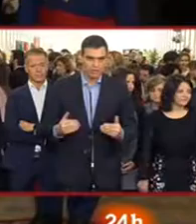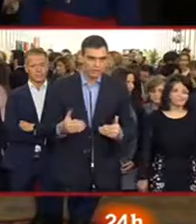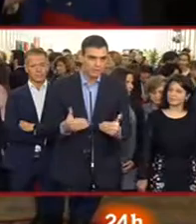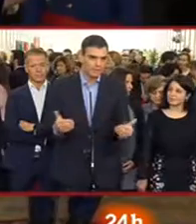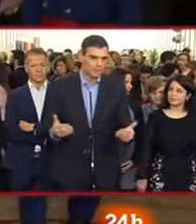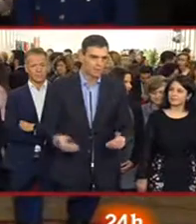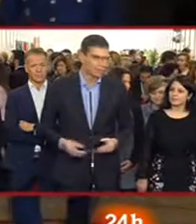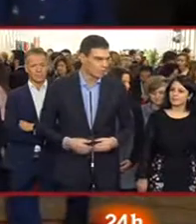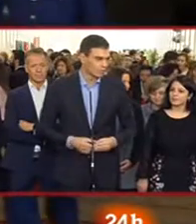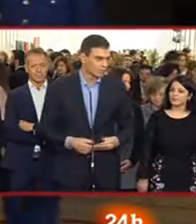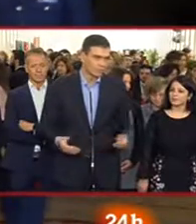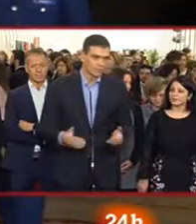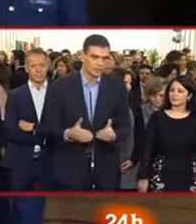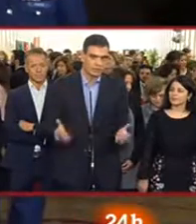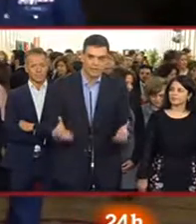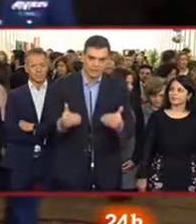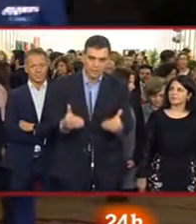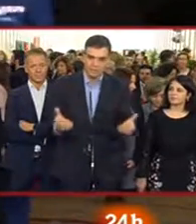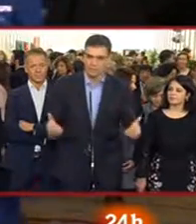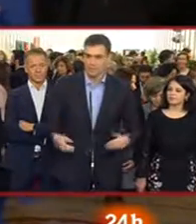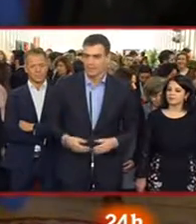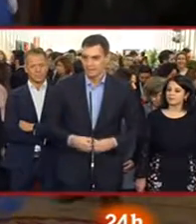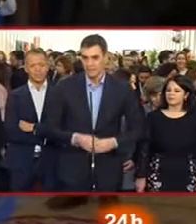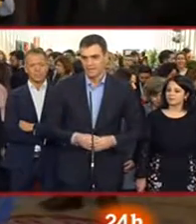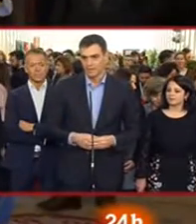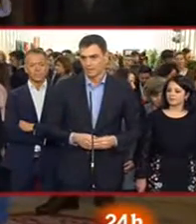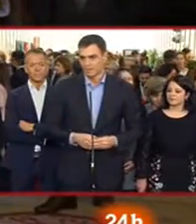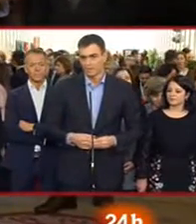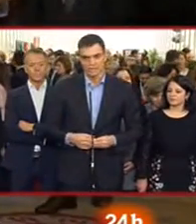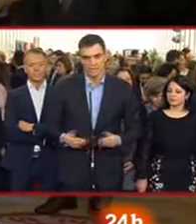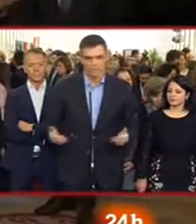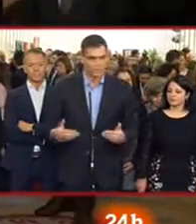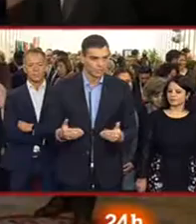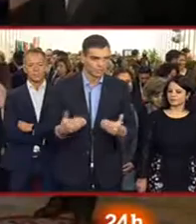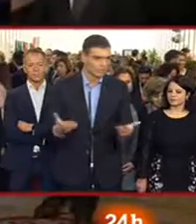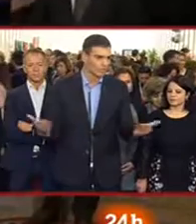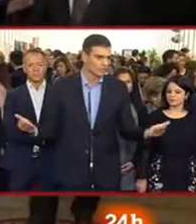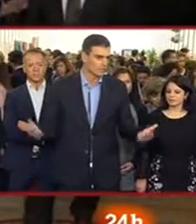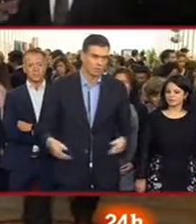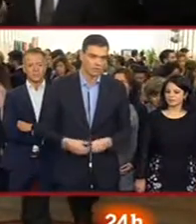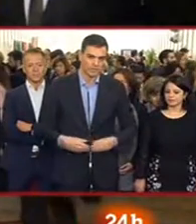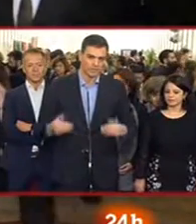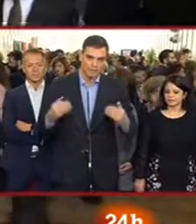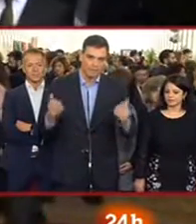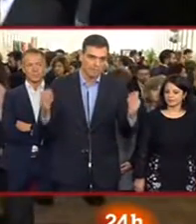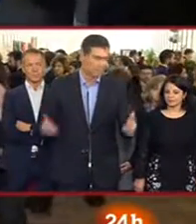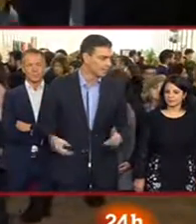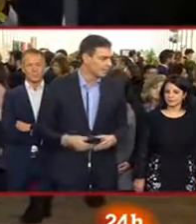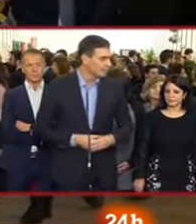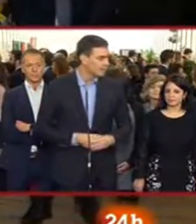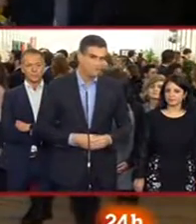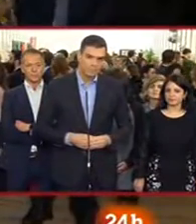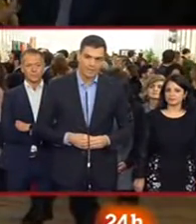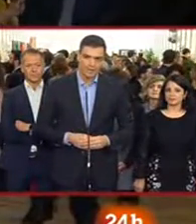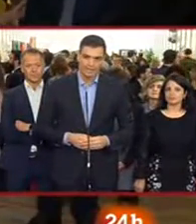el horizonte de trabajo en el Congreso de los Diputados es claro. Tenemos que empezar los trabajos de esta comisión de actualización de nuestro modelo territorial y a partir de